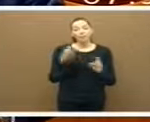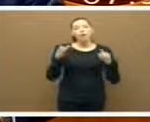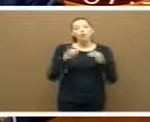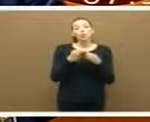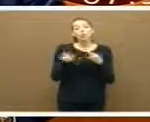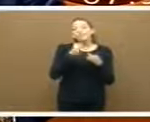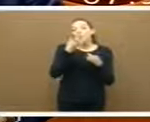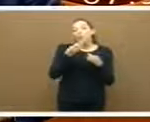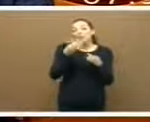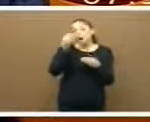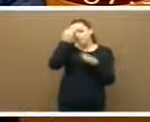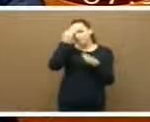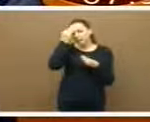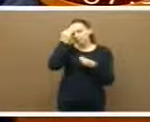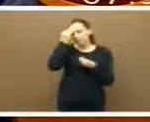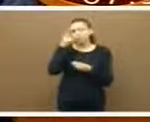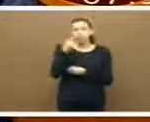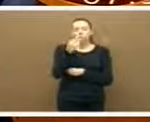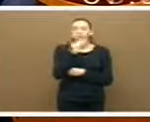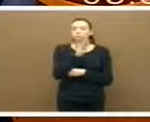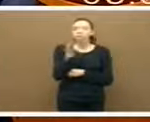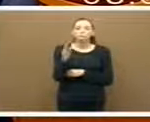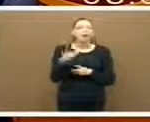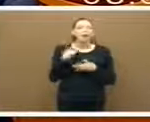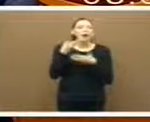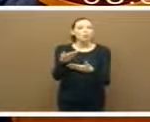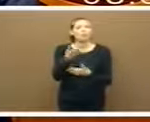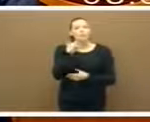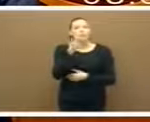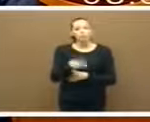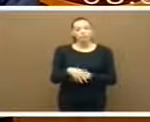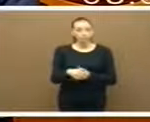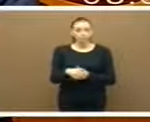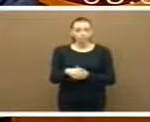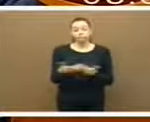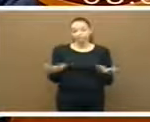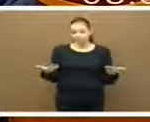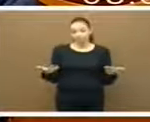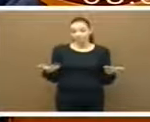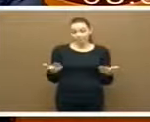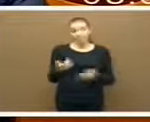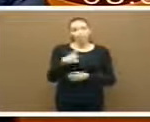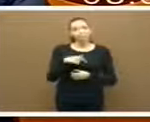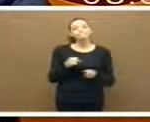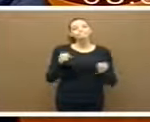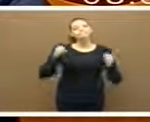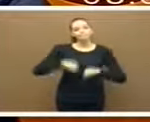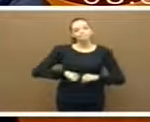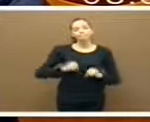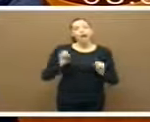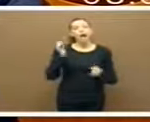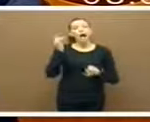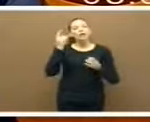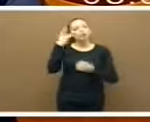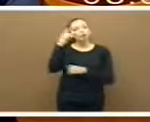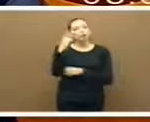Socialista entendemos que no hay mejor ayuda que la difusión de la cultura taurina que consolidar esta actividad de